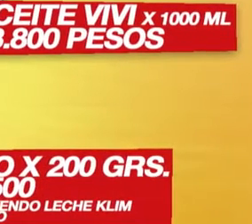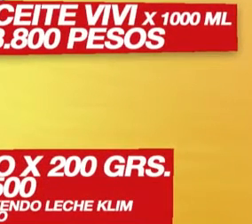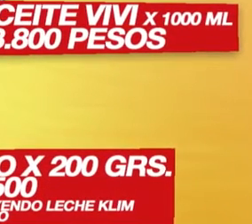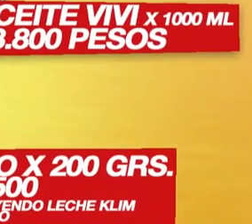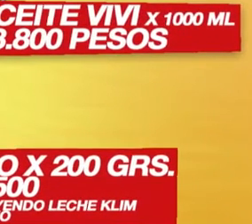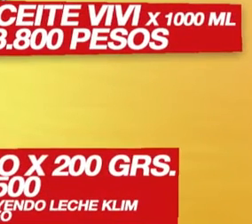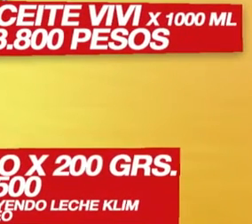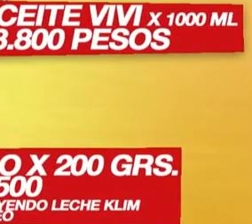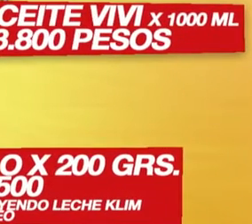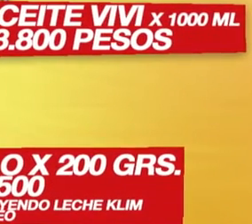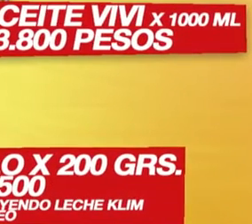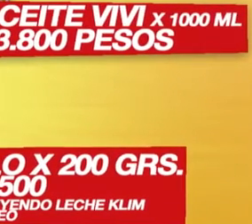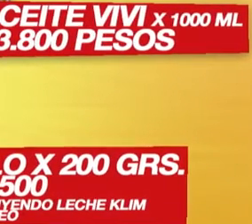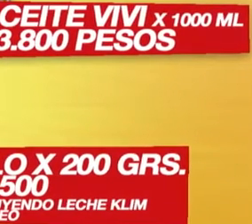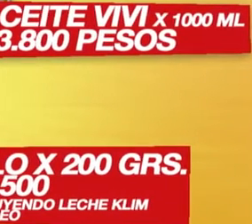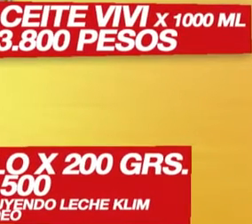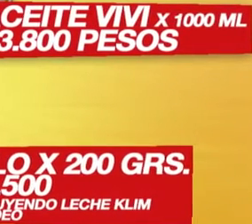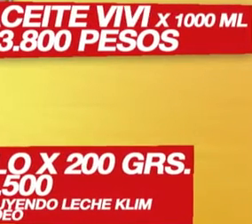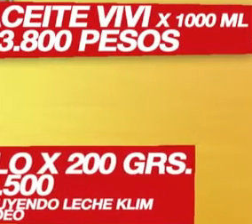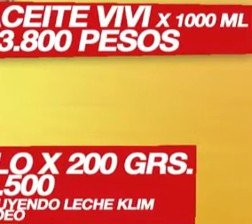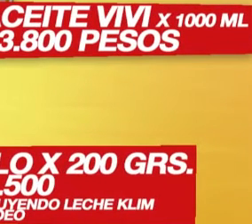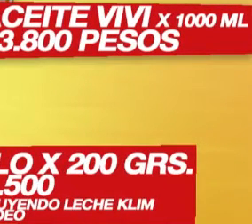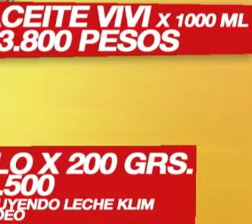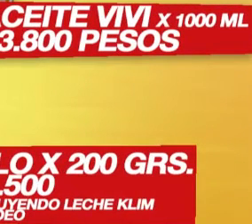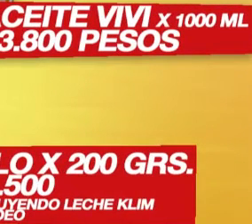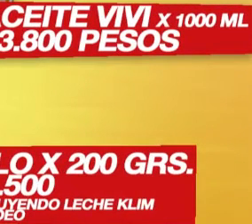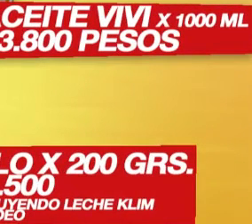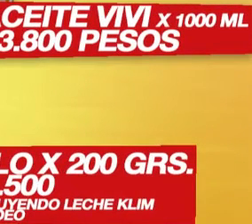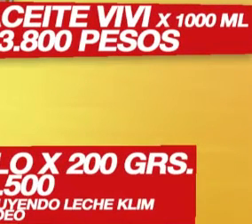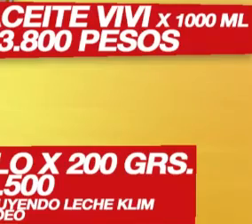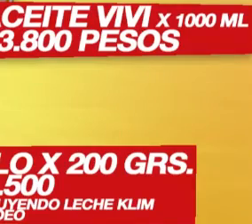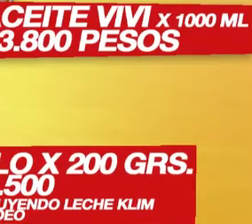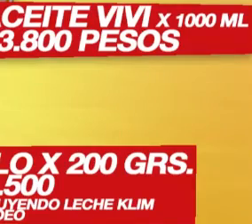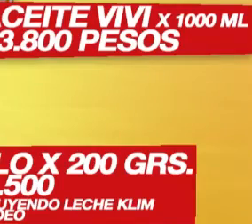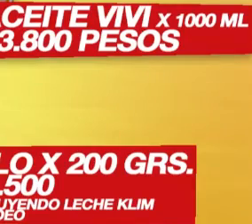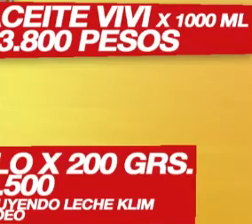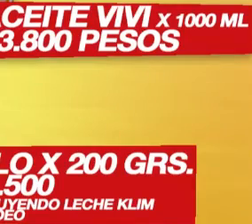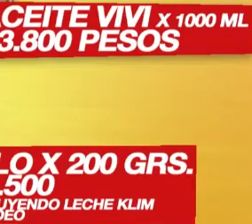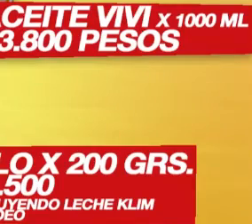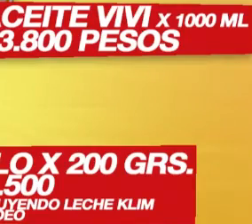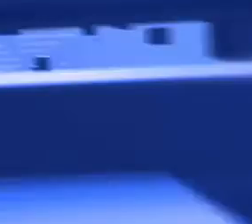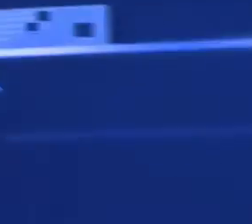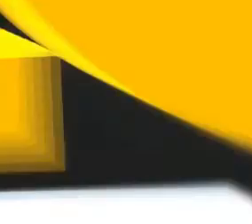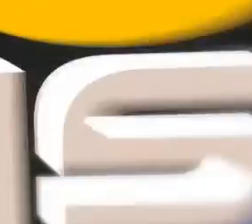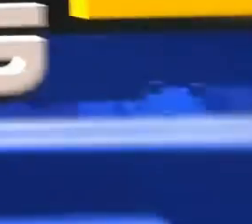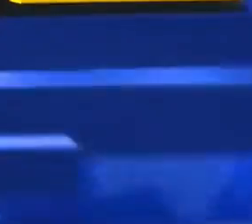200 gramos por solo 3.500 pesos. La quinta, donde su platica rinde mucho más.